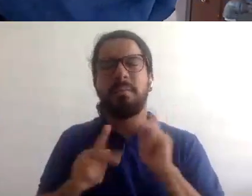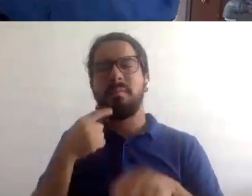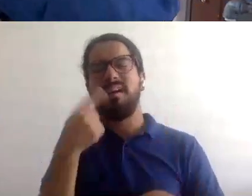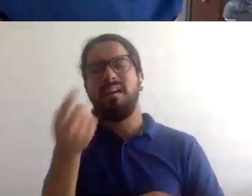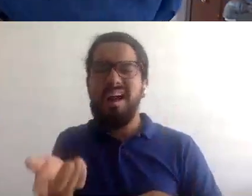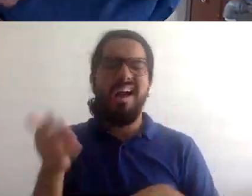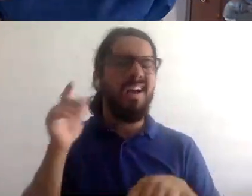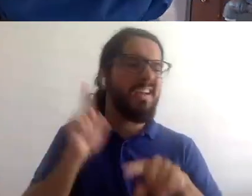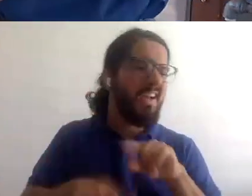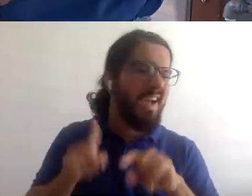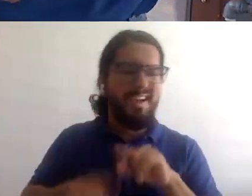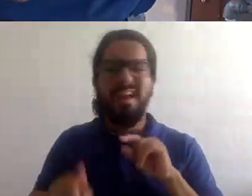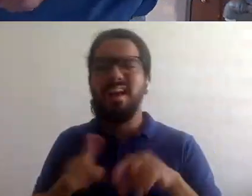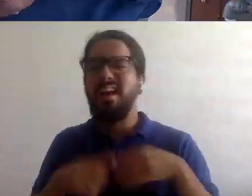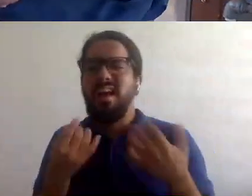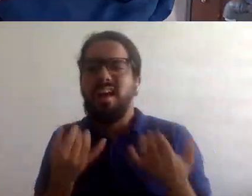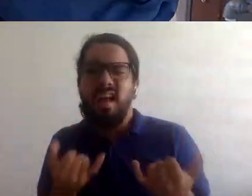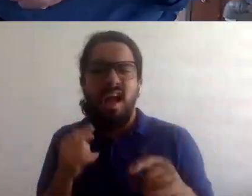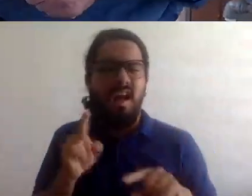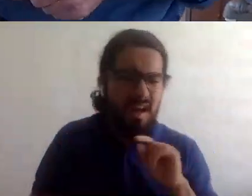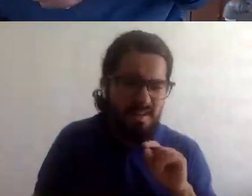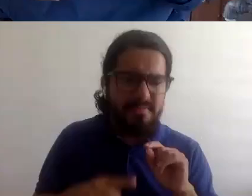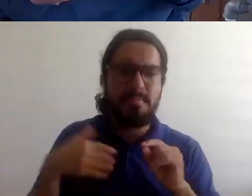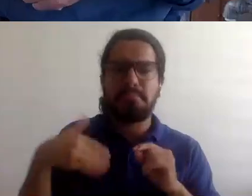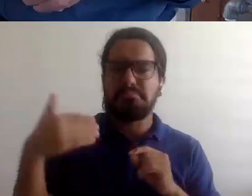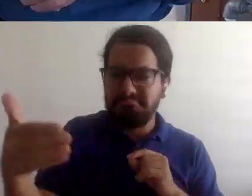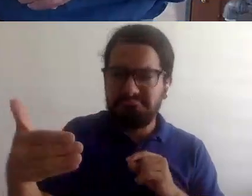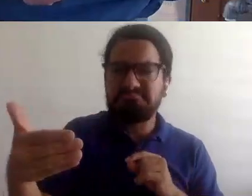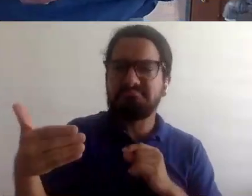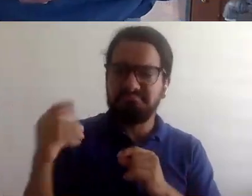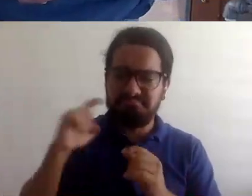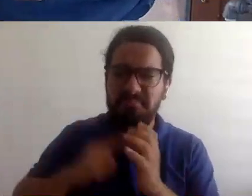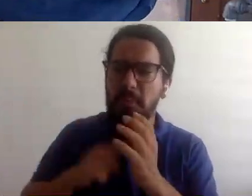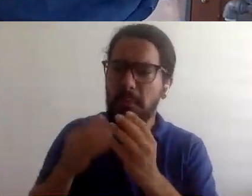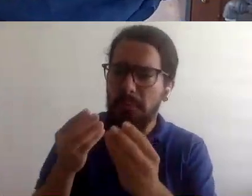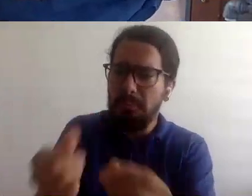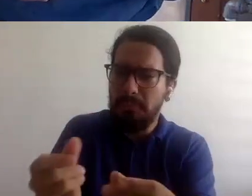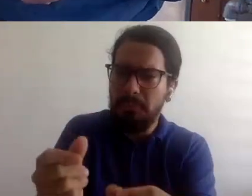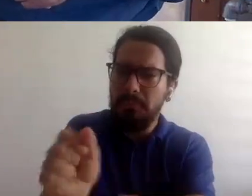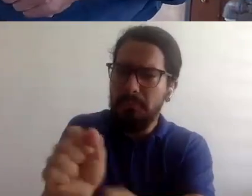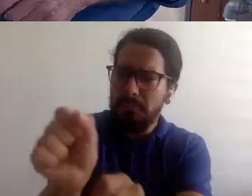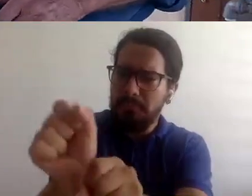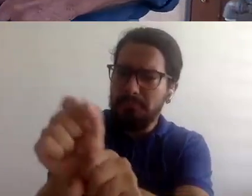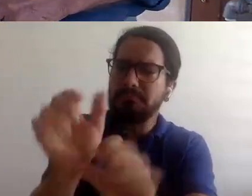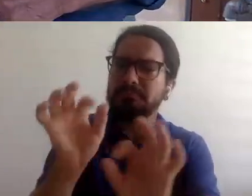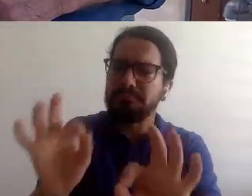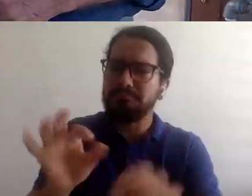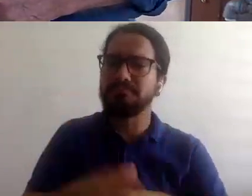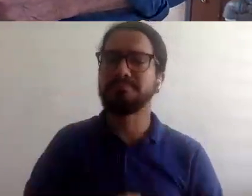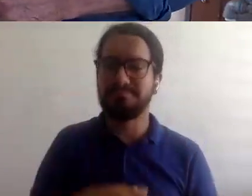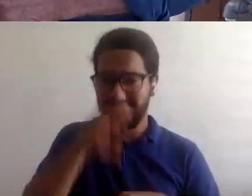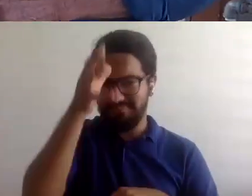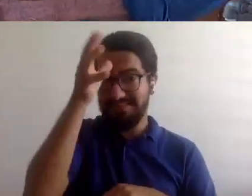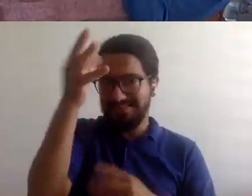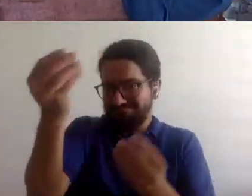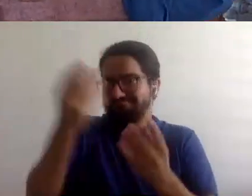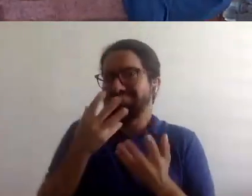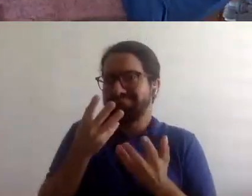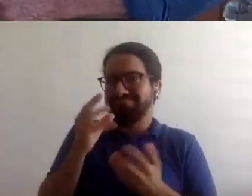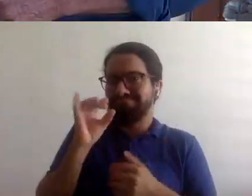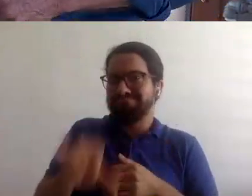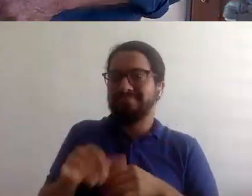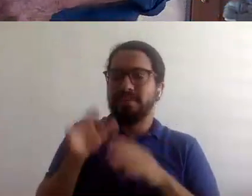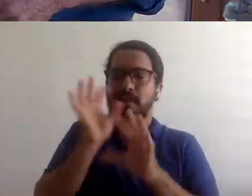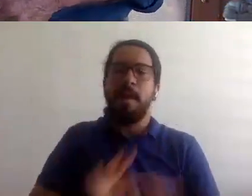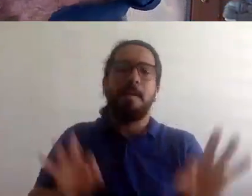unos minutos llegué con la aguja y dice, mi papá dijo, un hombre prevenido vale para dos. Más